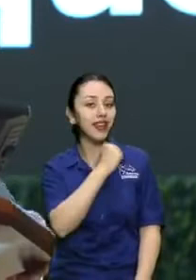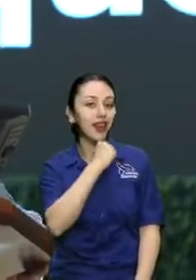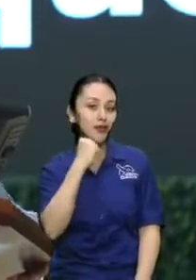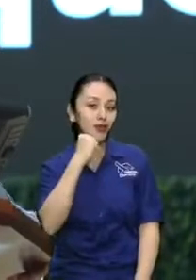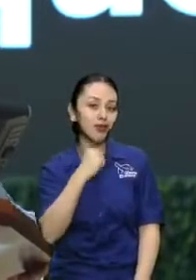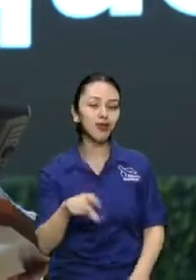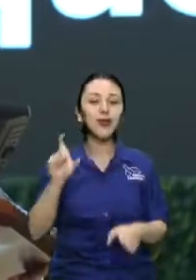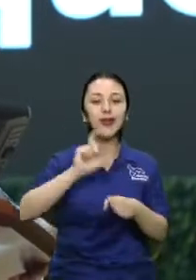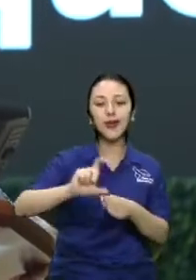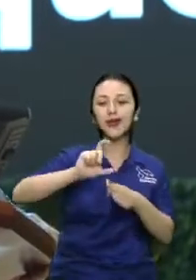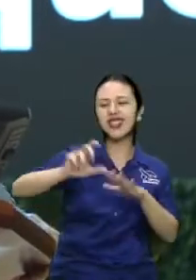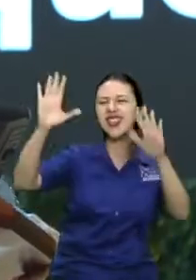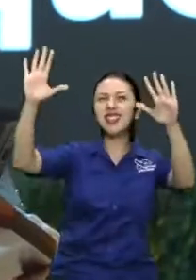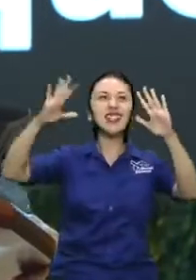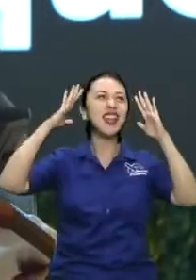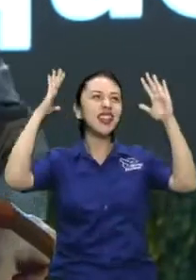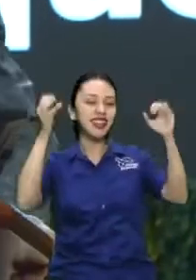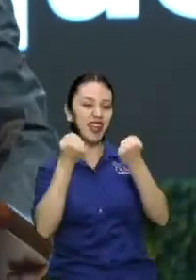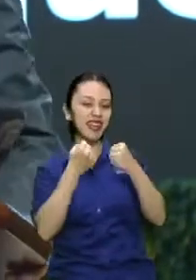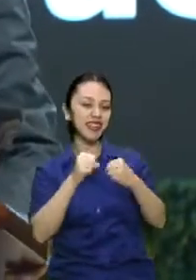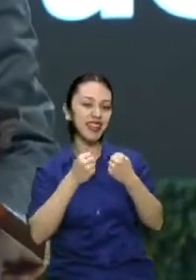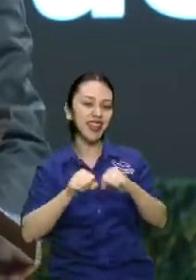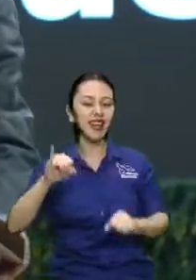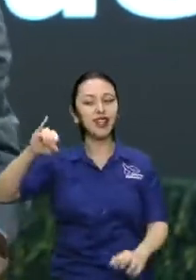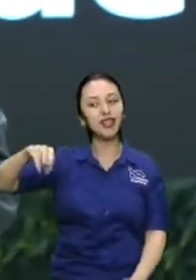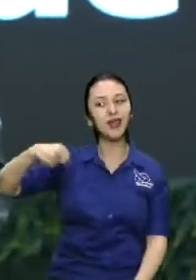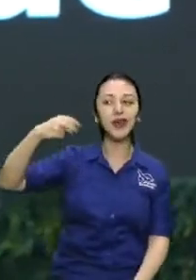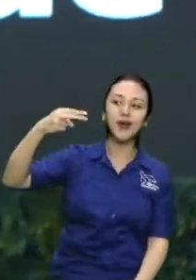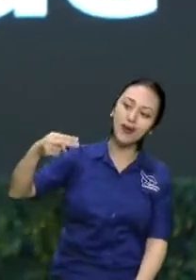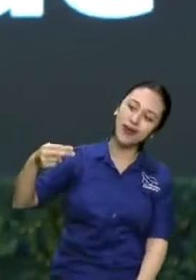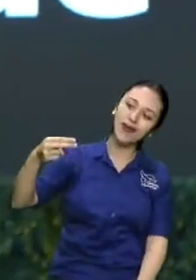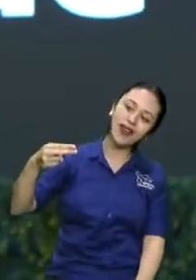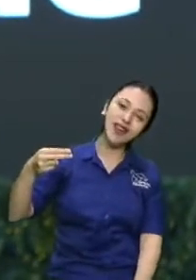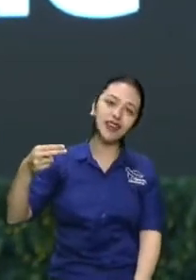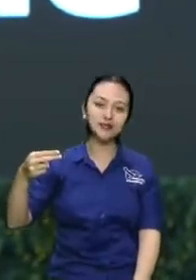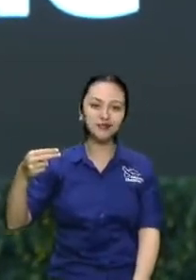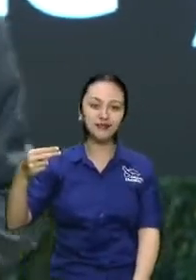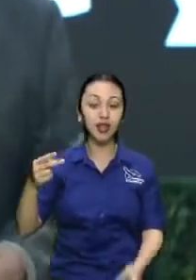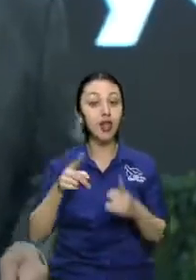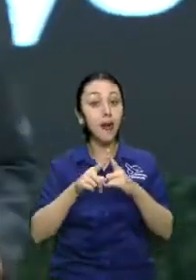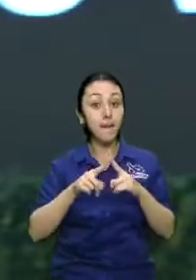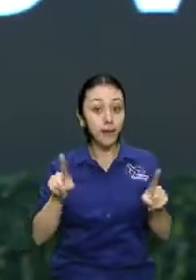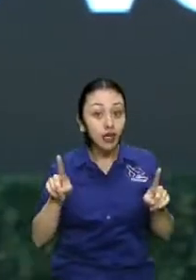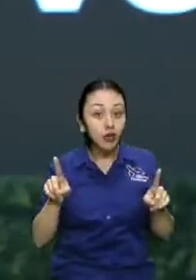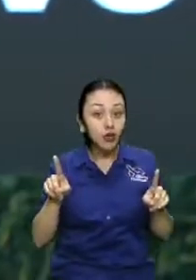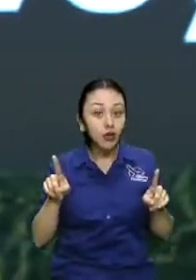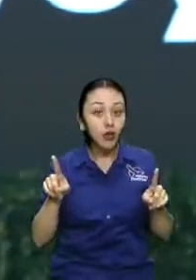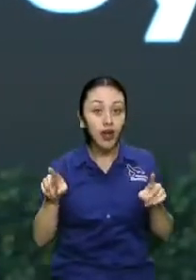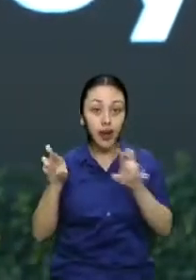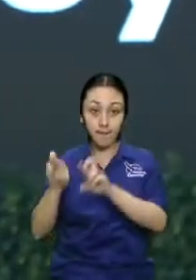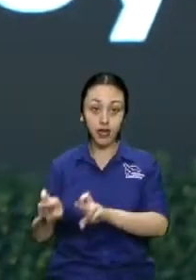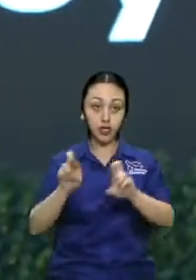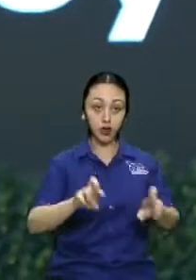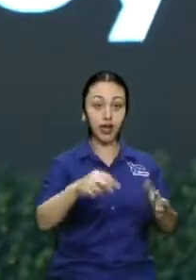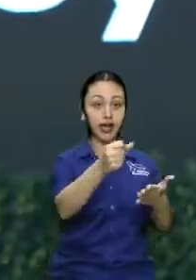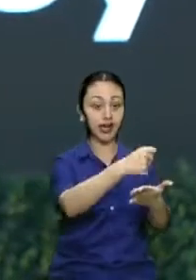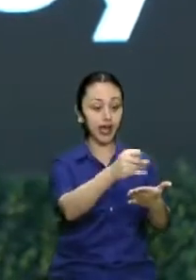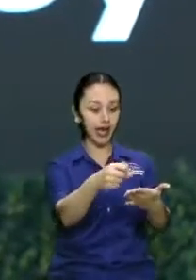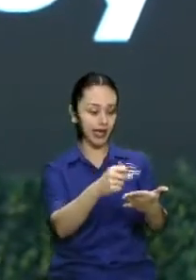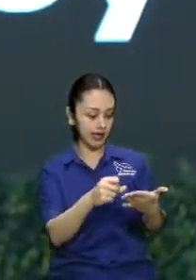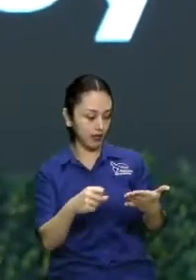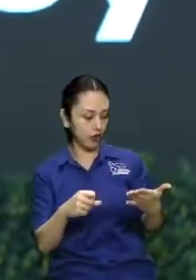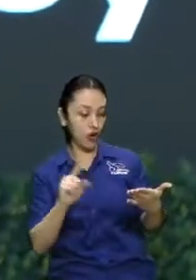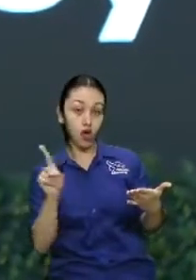ha hecho Jehová. Grandes cosas ha hecho Jehová. Pero el que hizo el himno no se atrevió a poner